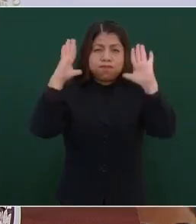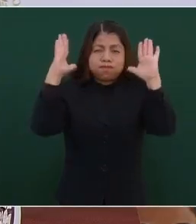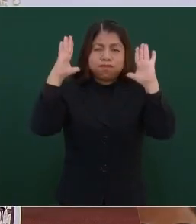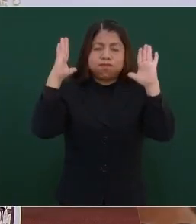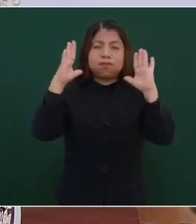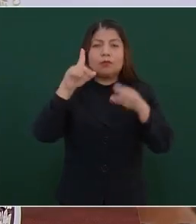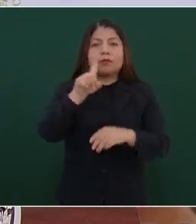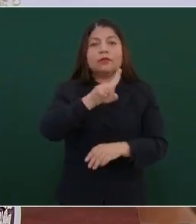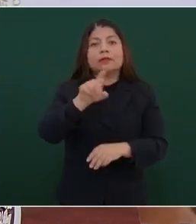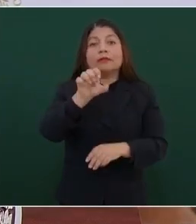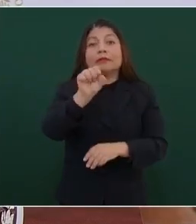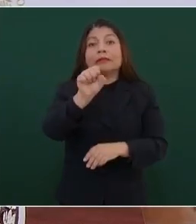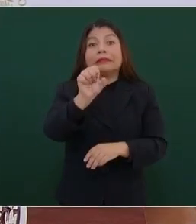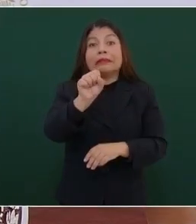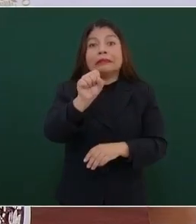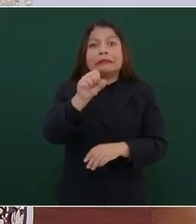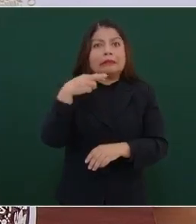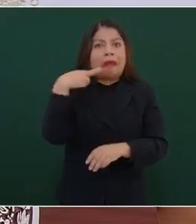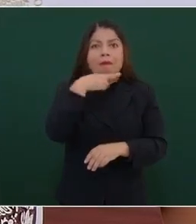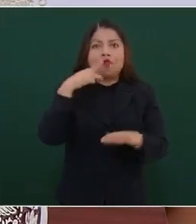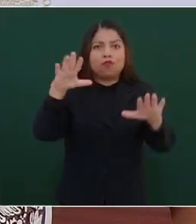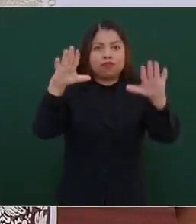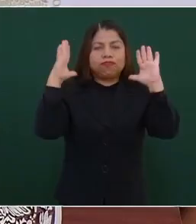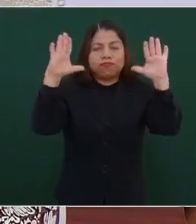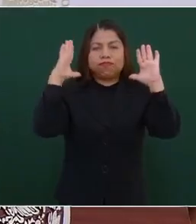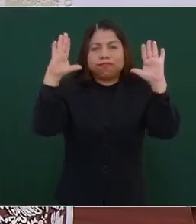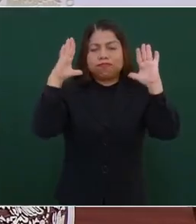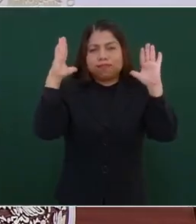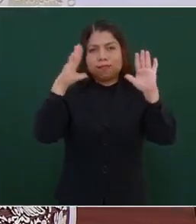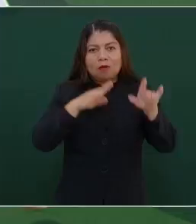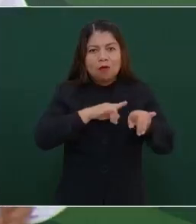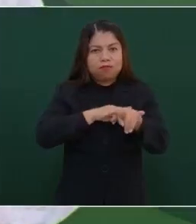Entonces, por eso estamos esperando, pero claro,